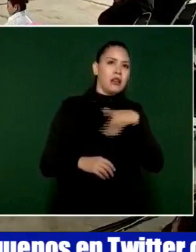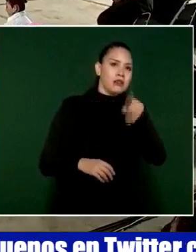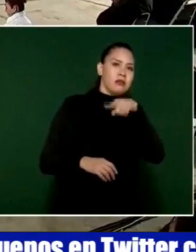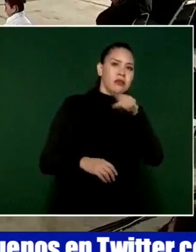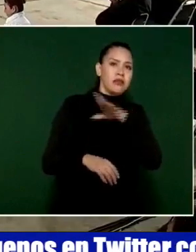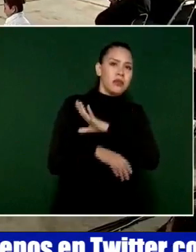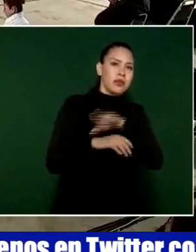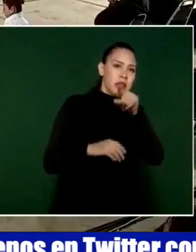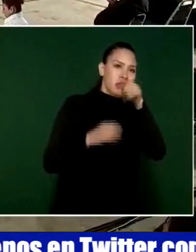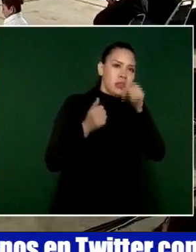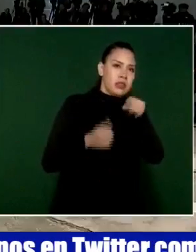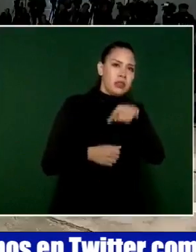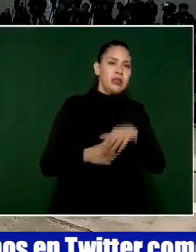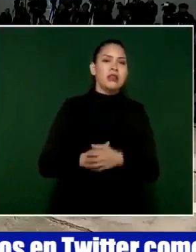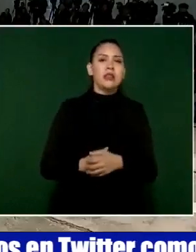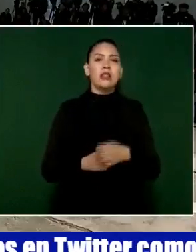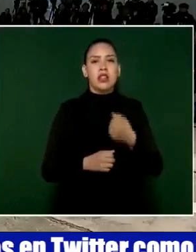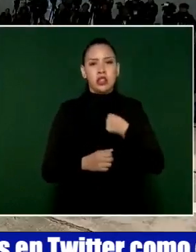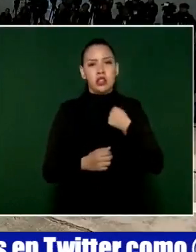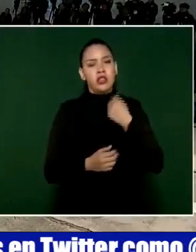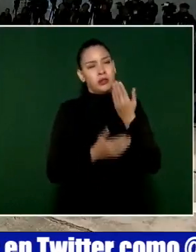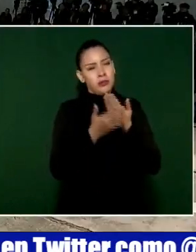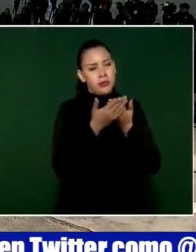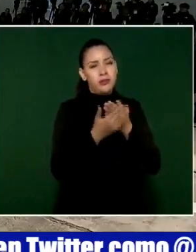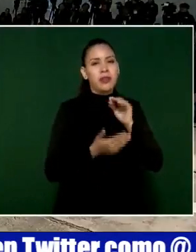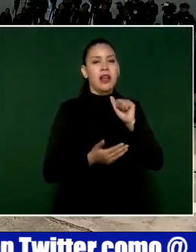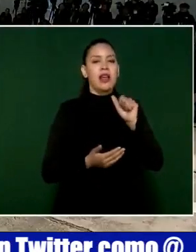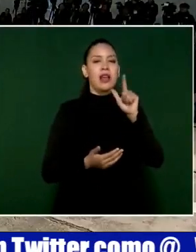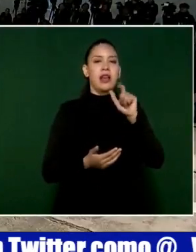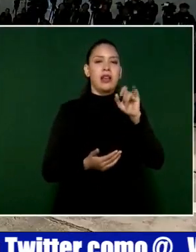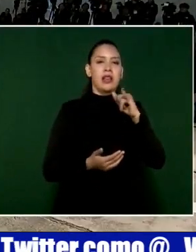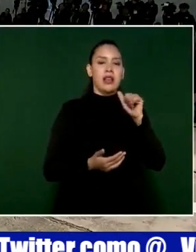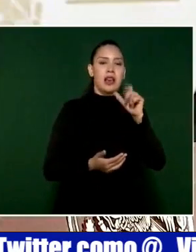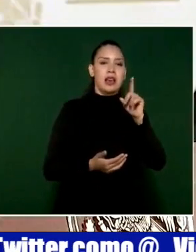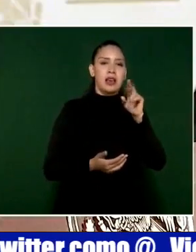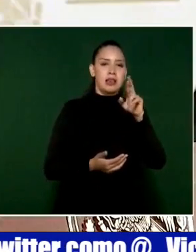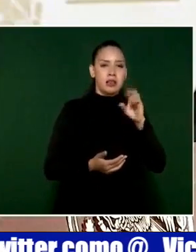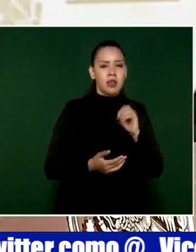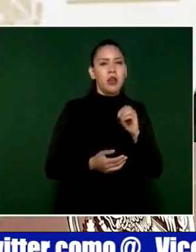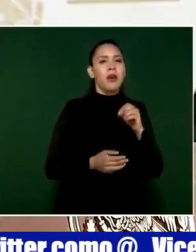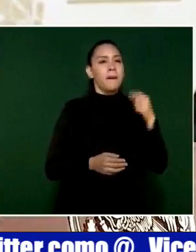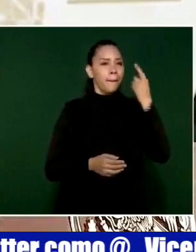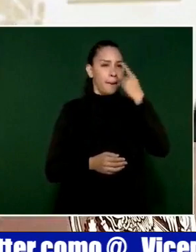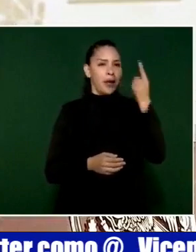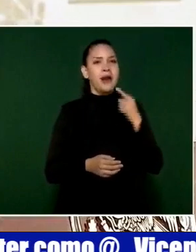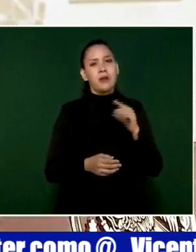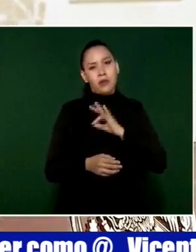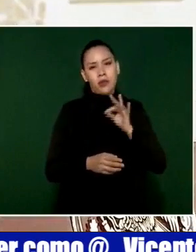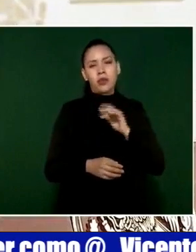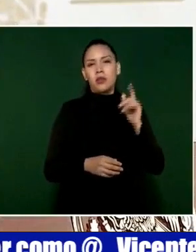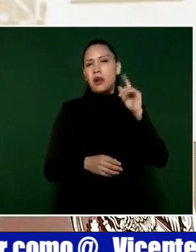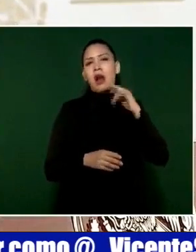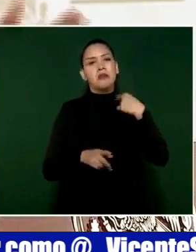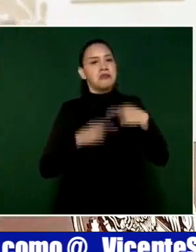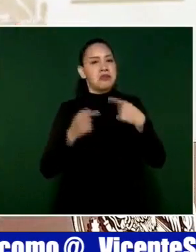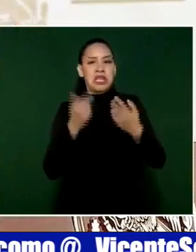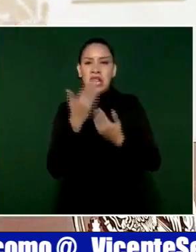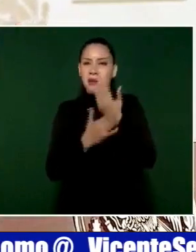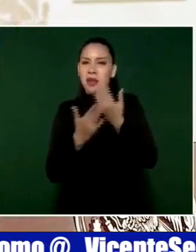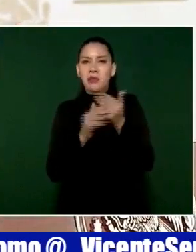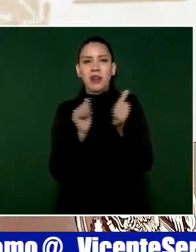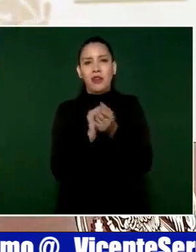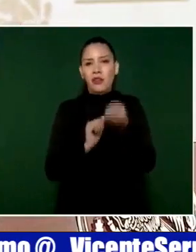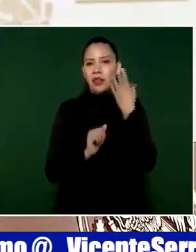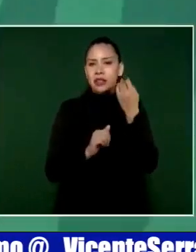en lo que traman los adversarios conservadores pero pues que que que que que no muchos de esos de ellos